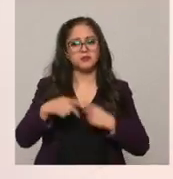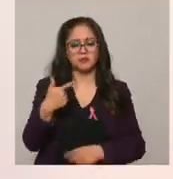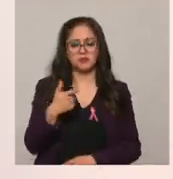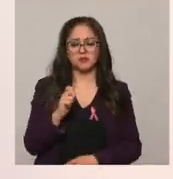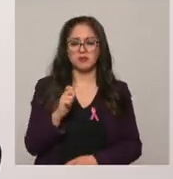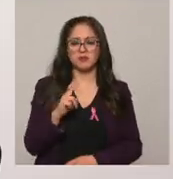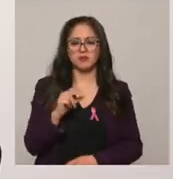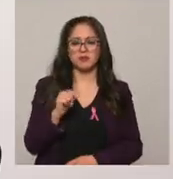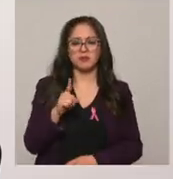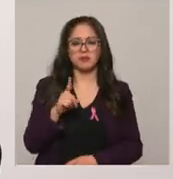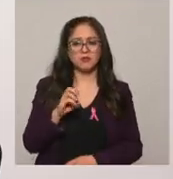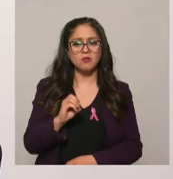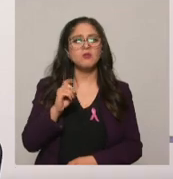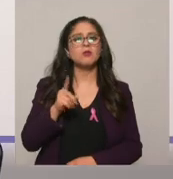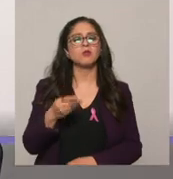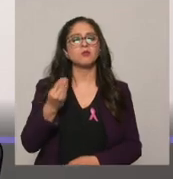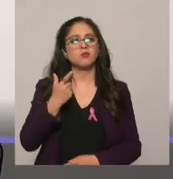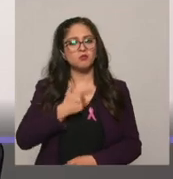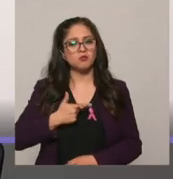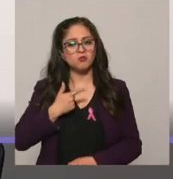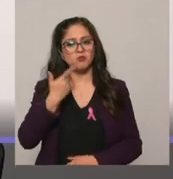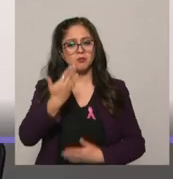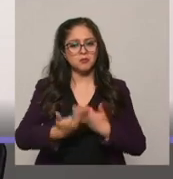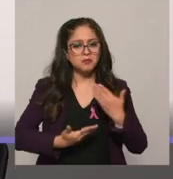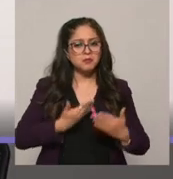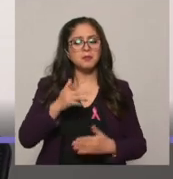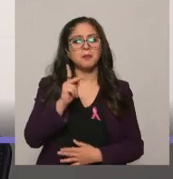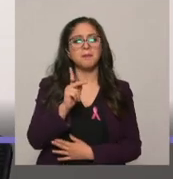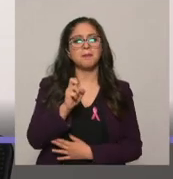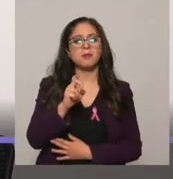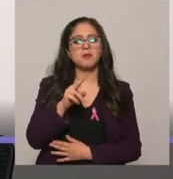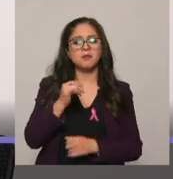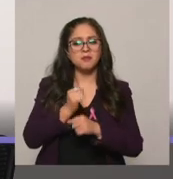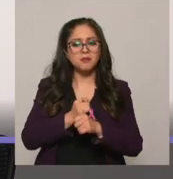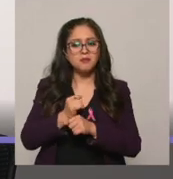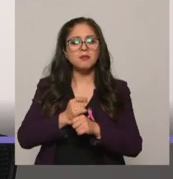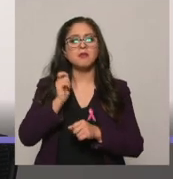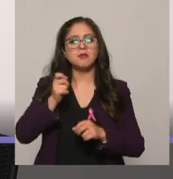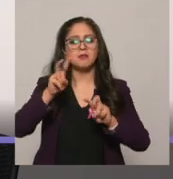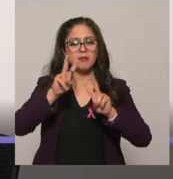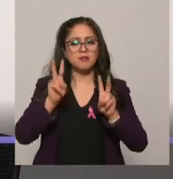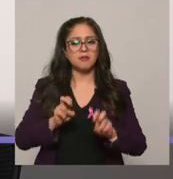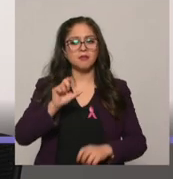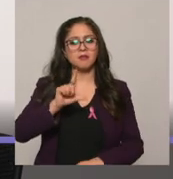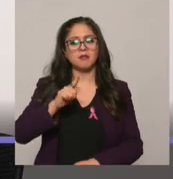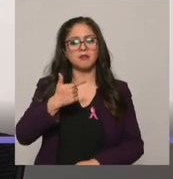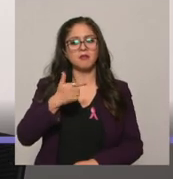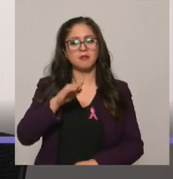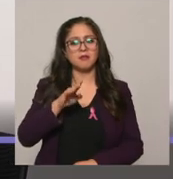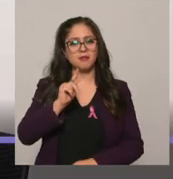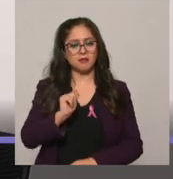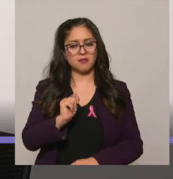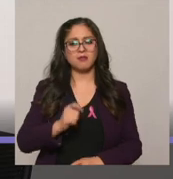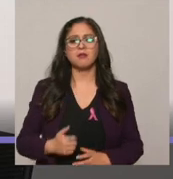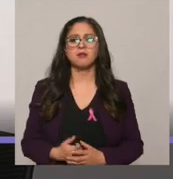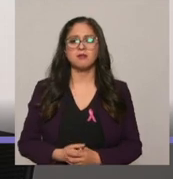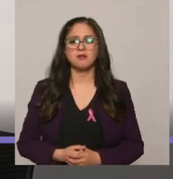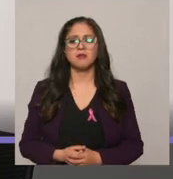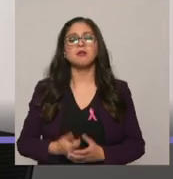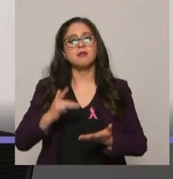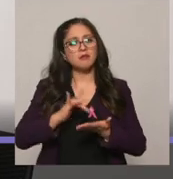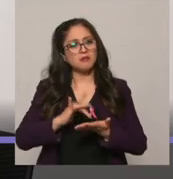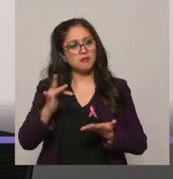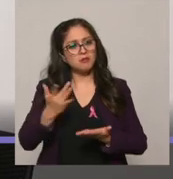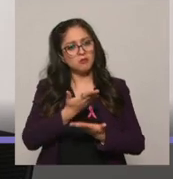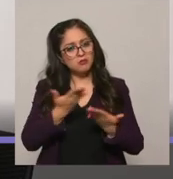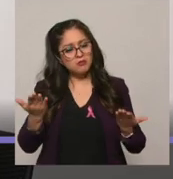Sánchez Guadarrama. Me da muchísimo gusto presentarte, periodista e investigador del tema LGBT. Muchas gracias. Gracias a ustedes, gracias a